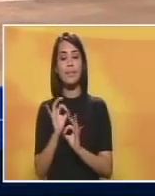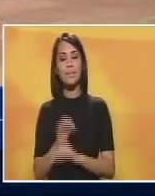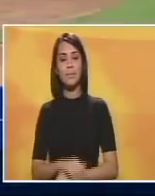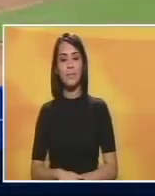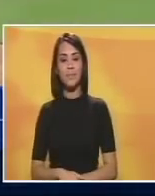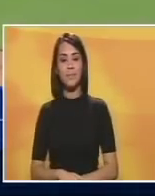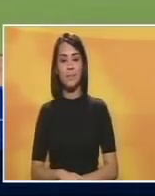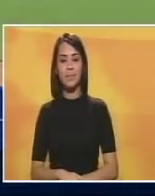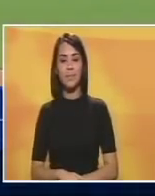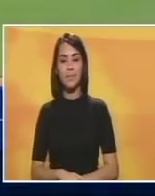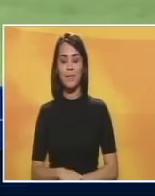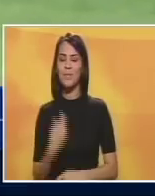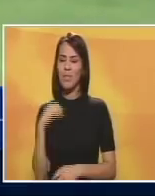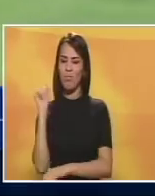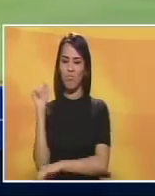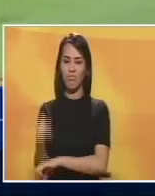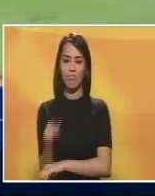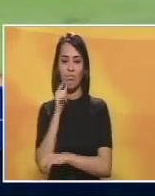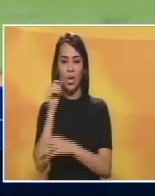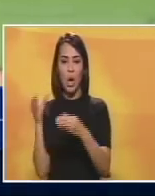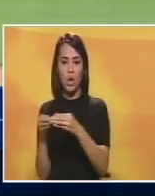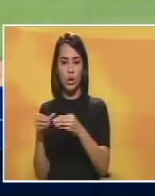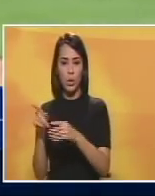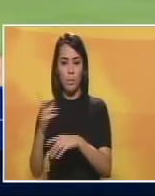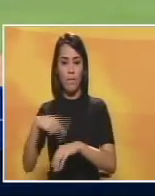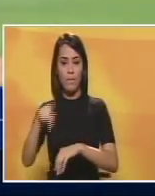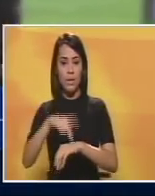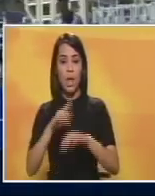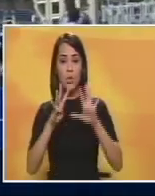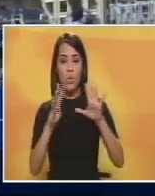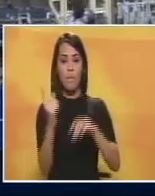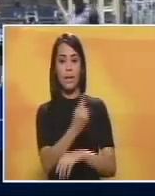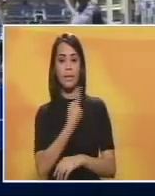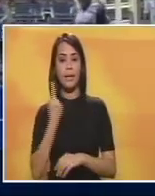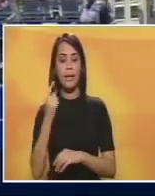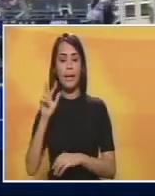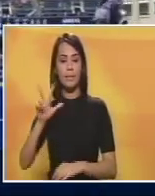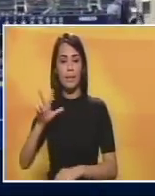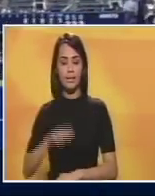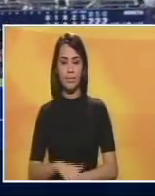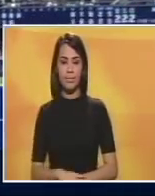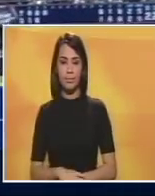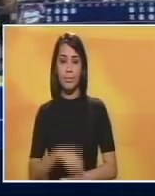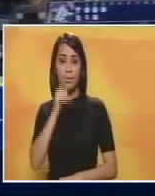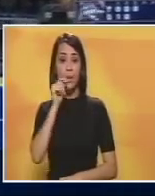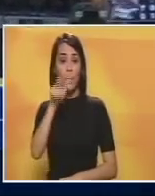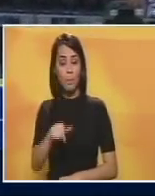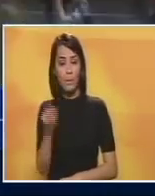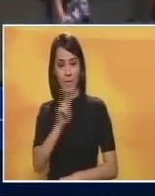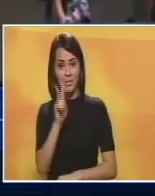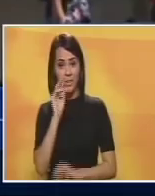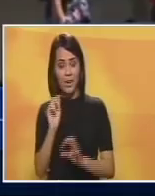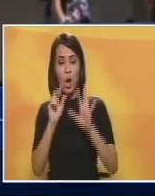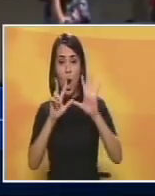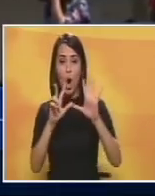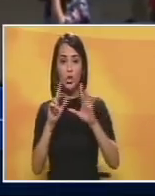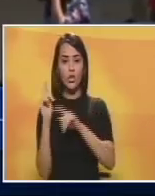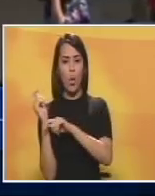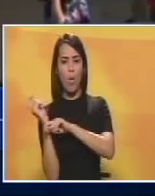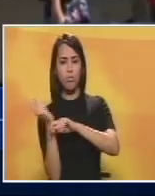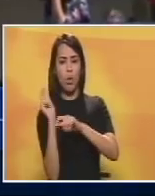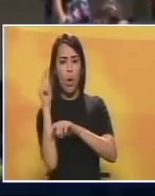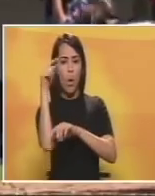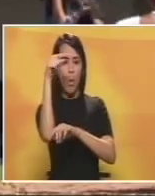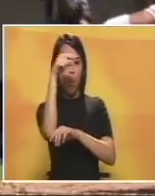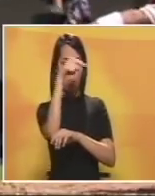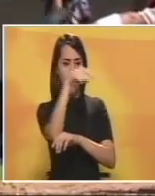Diego, terminando derrotando a los Phillies de Filadelfia 9 carreras a 3. El criollo llegó a los 8 cuadrangulares en la